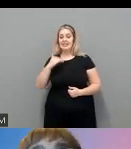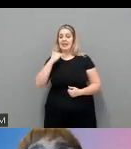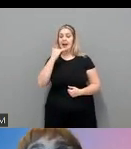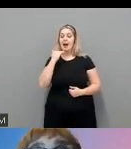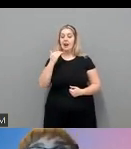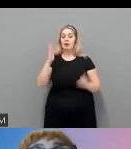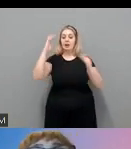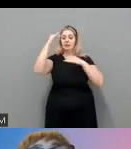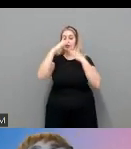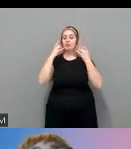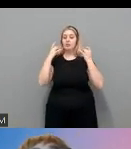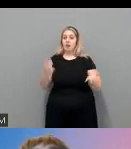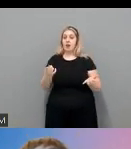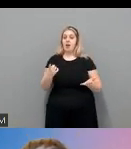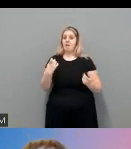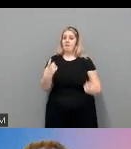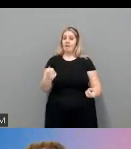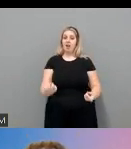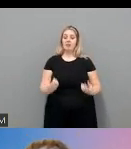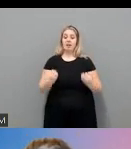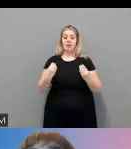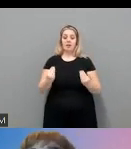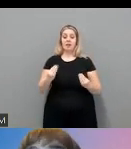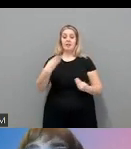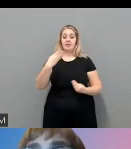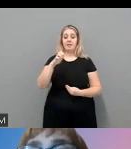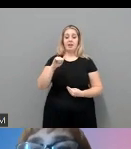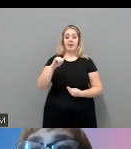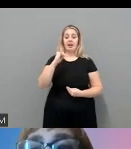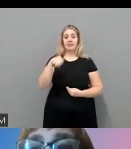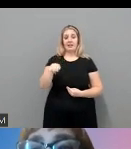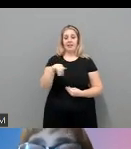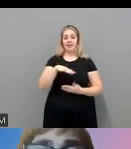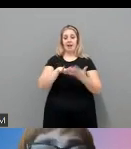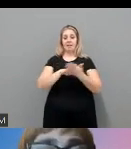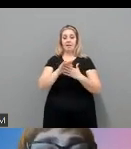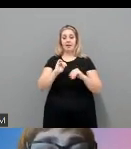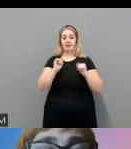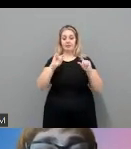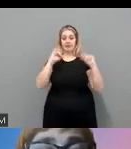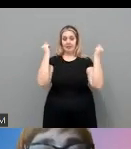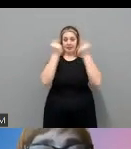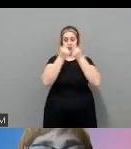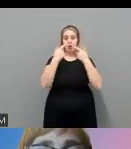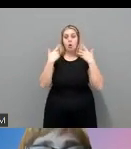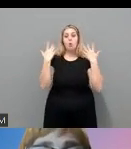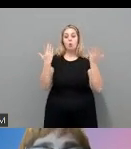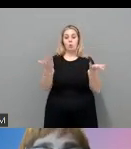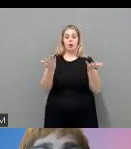la atención temprana y que Beatriz nos lo dibujaba al inicio de este seminario es